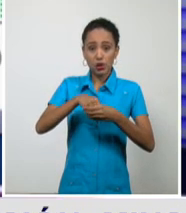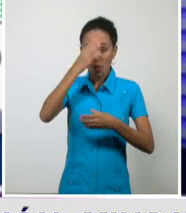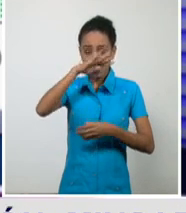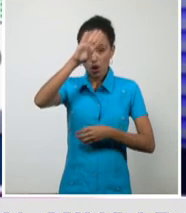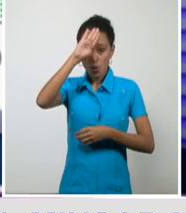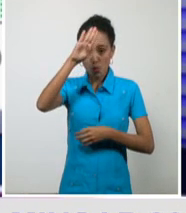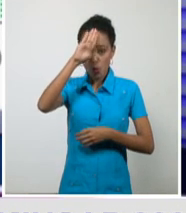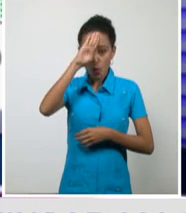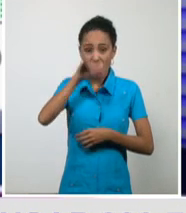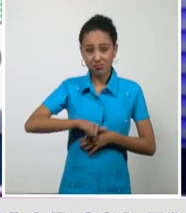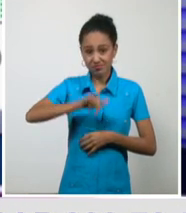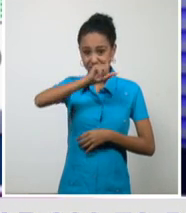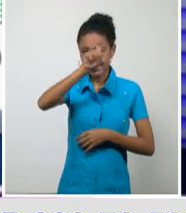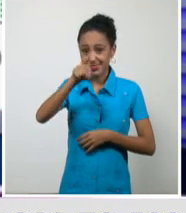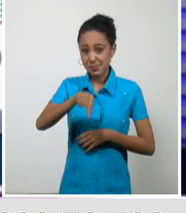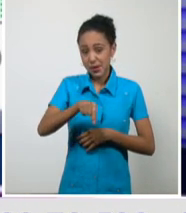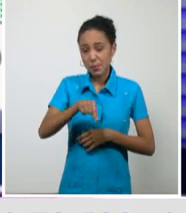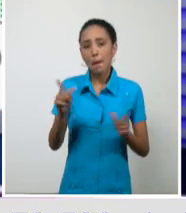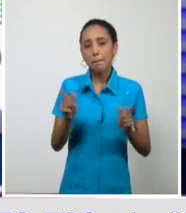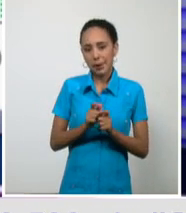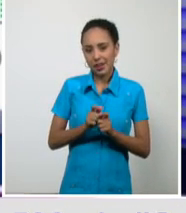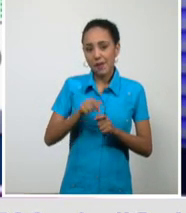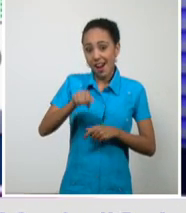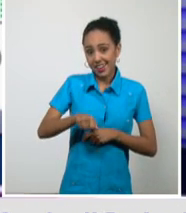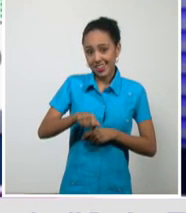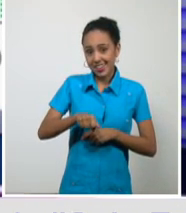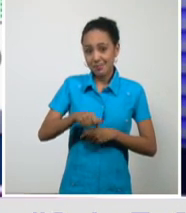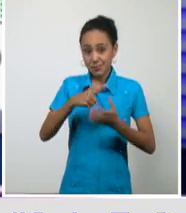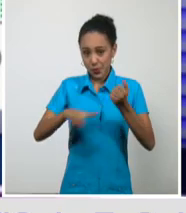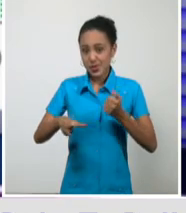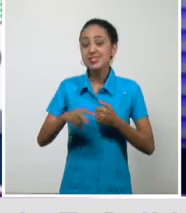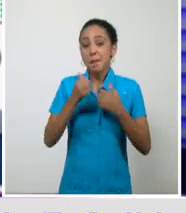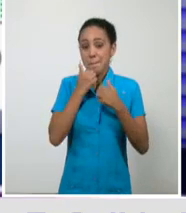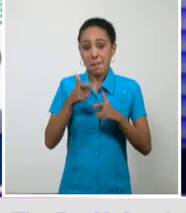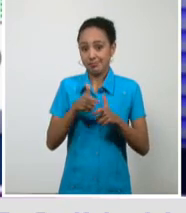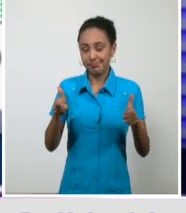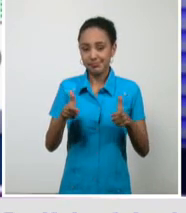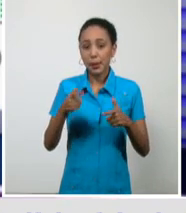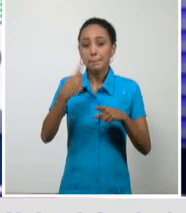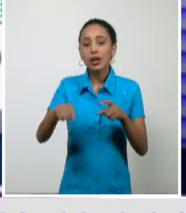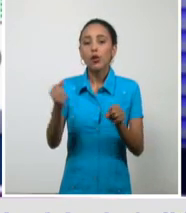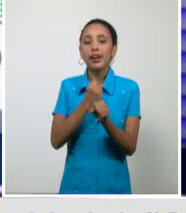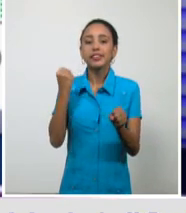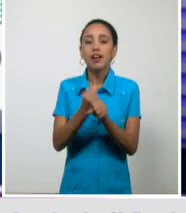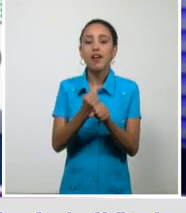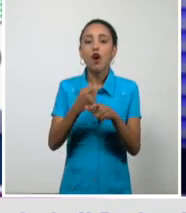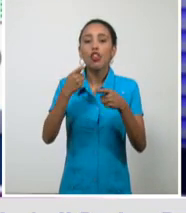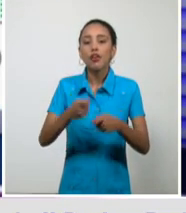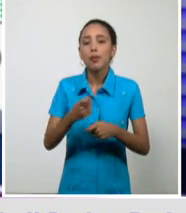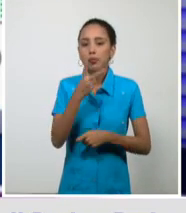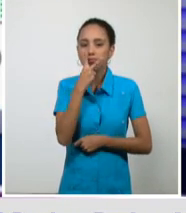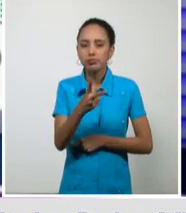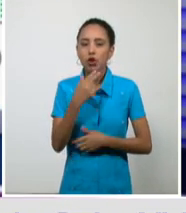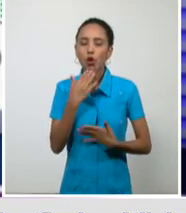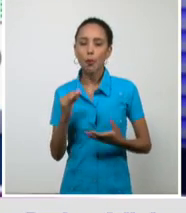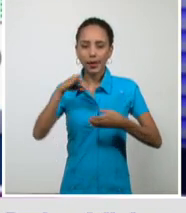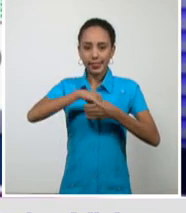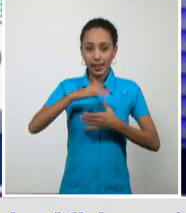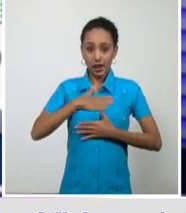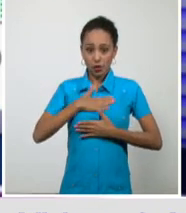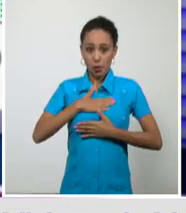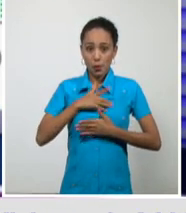el país, mucho más alto. Pero evidentemente el trabajo hay que focalizarlo hacia lo interno, porque